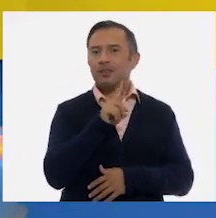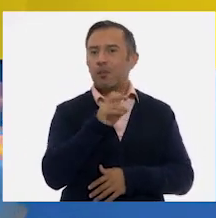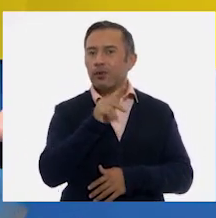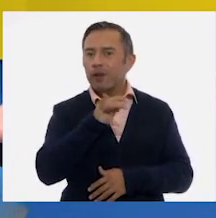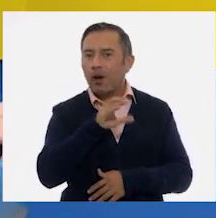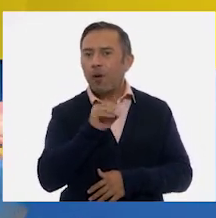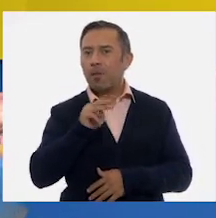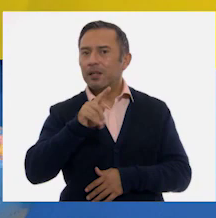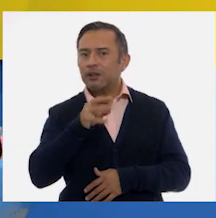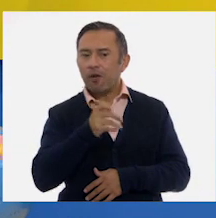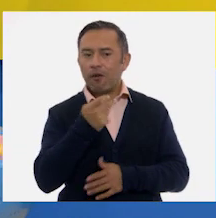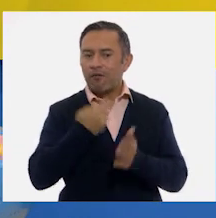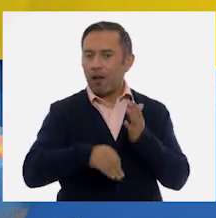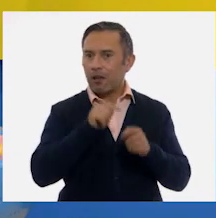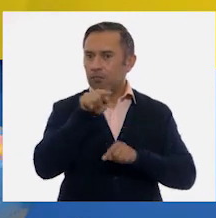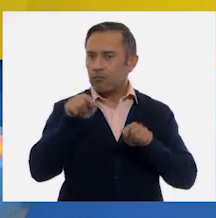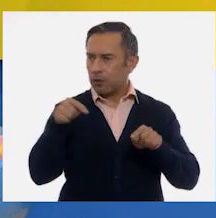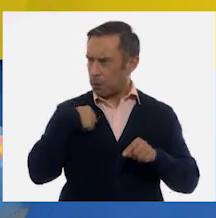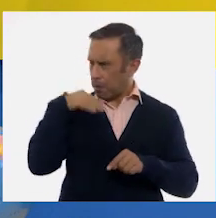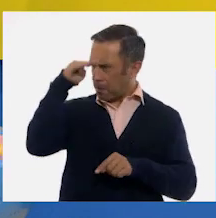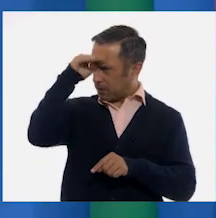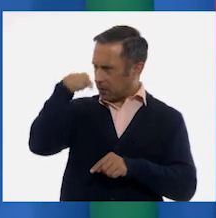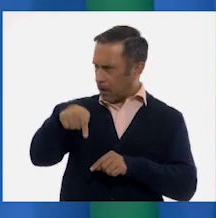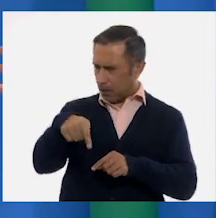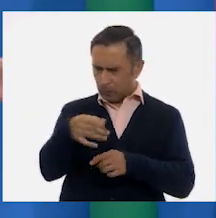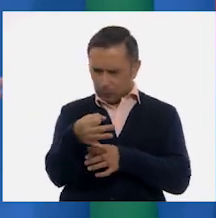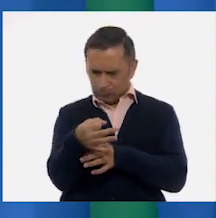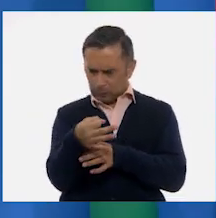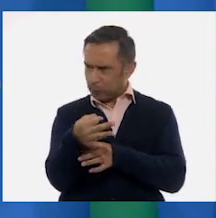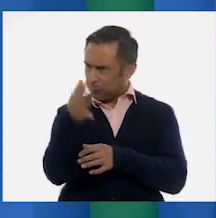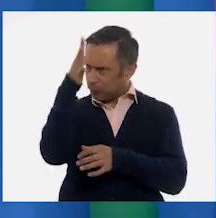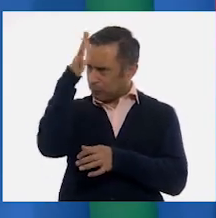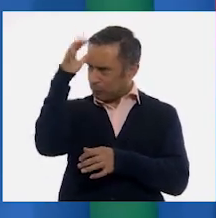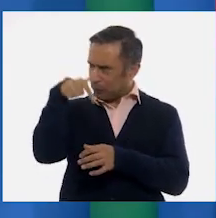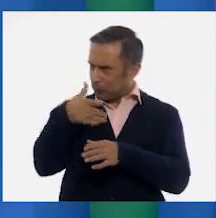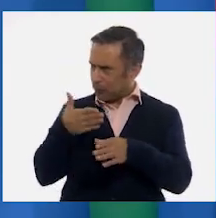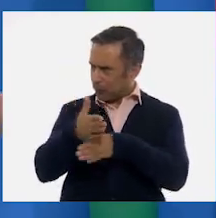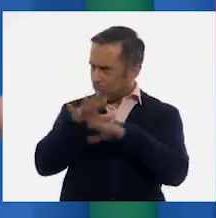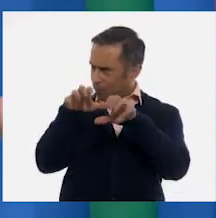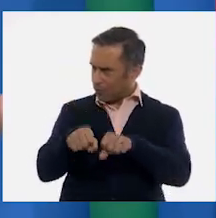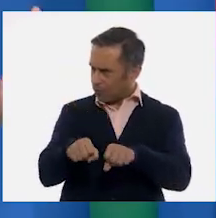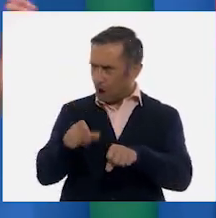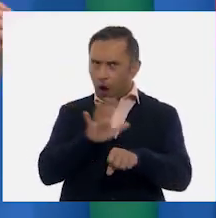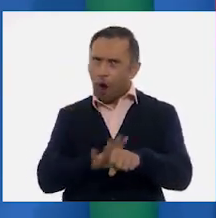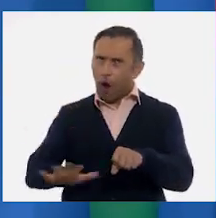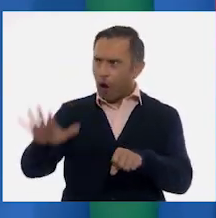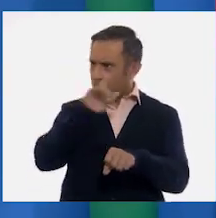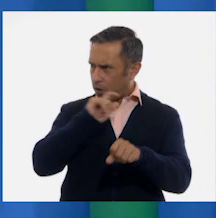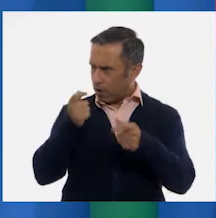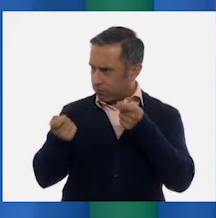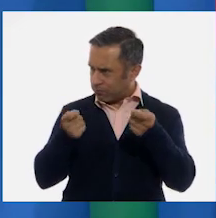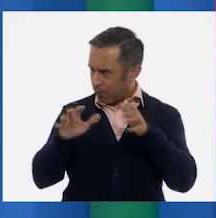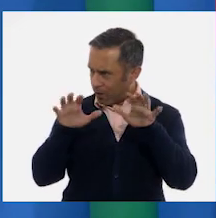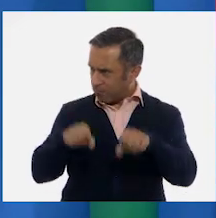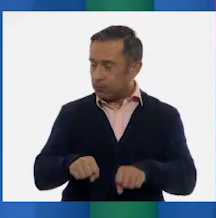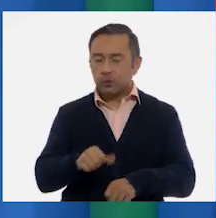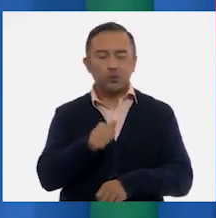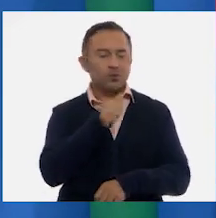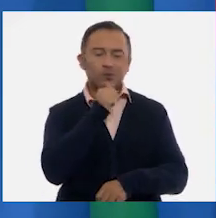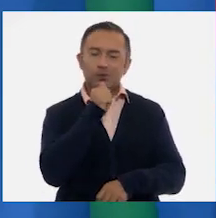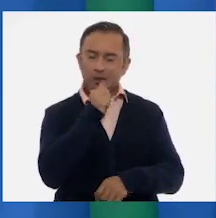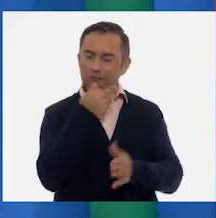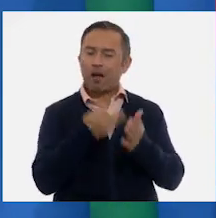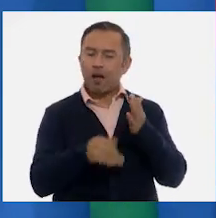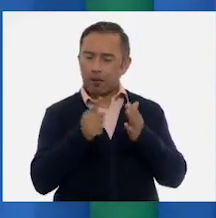Tenochtitlán habían logrado dominar todo México. Exacto, pero no, en realidad fue un proceso largo que duró varios años, por lo